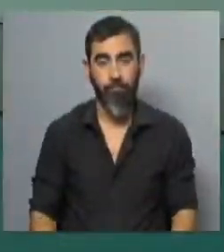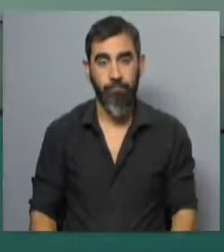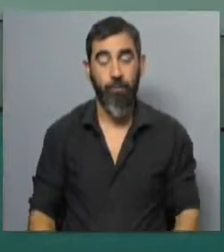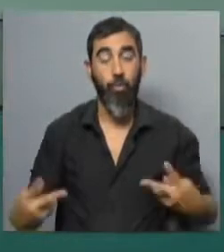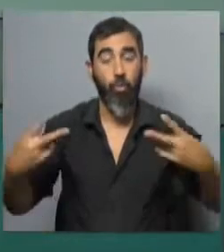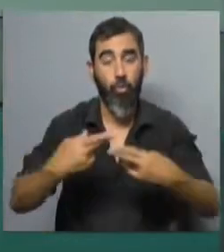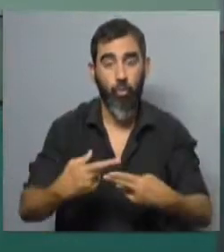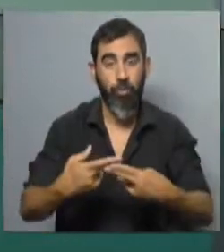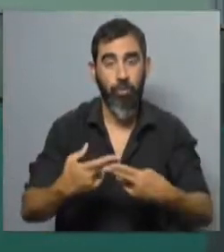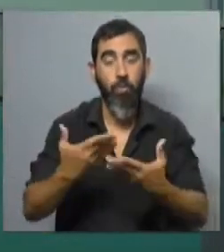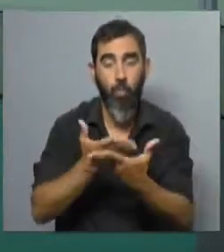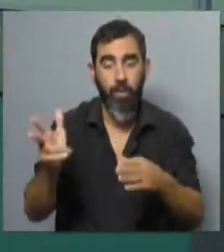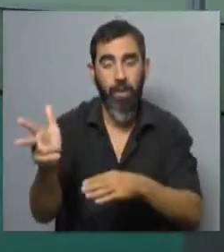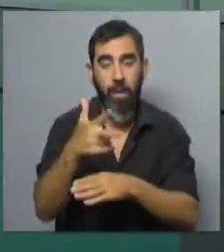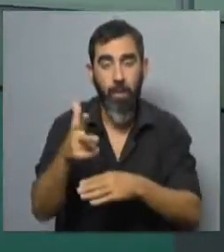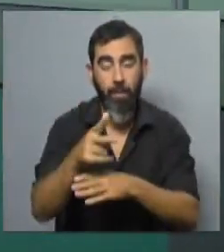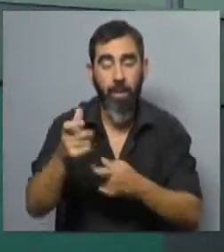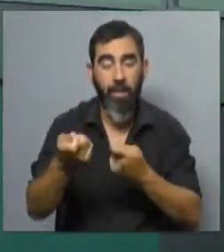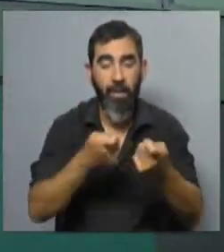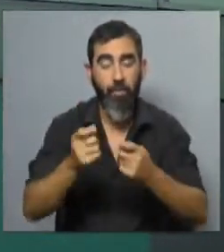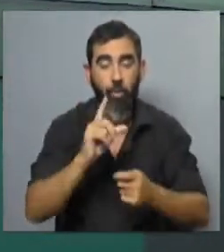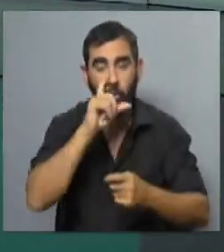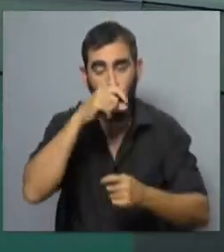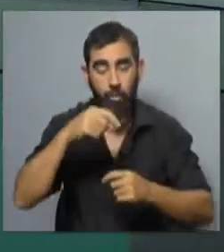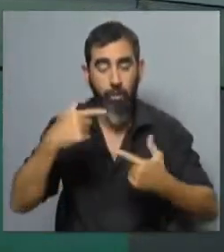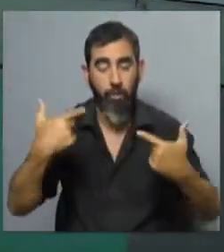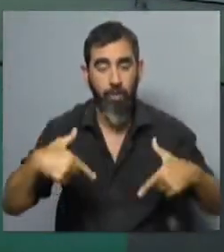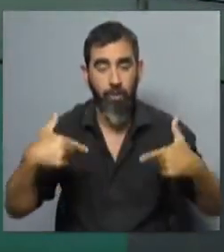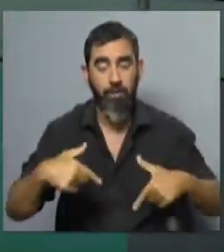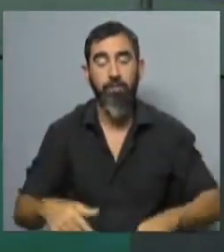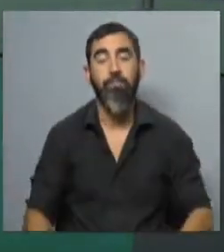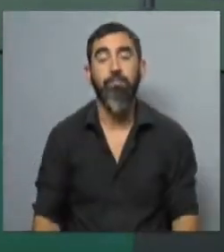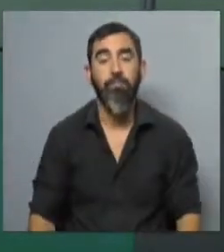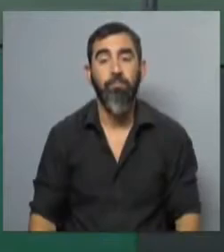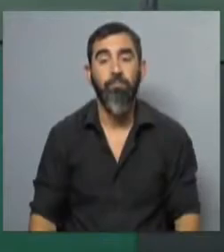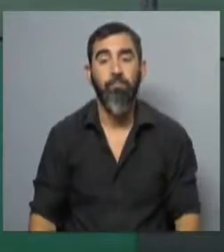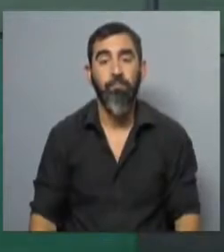Hacemos la pausa y nos vamos con las cámaras del Centro de Gestión de Movilidad de la Intendencia de Montevideo.